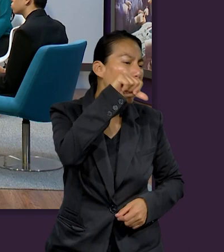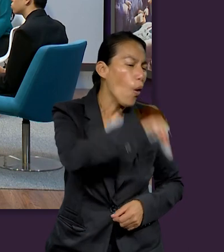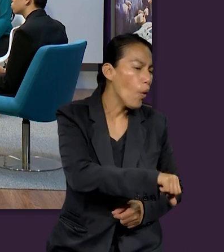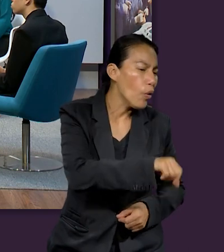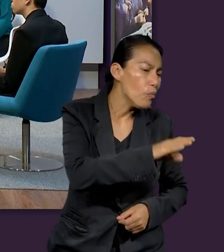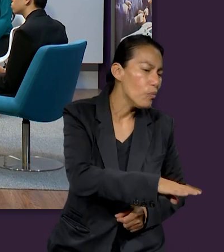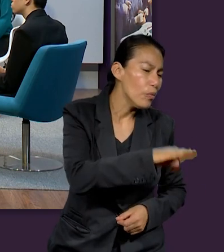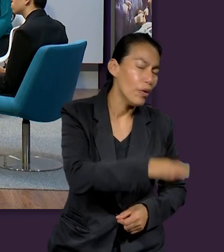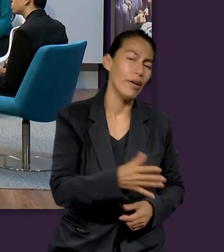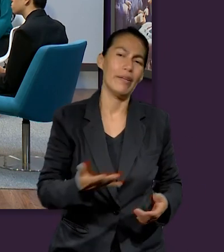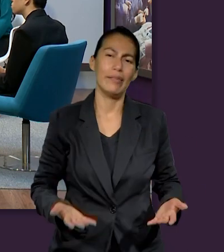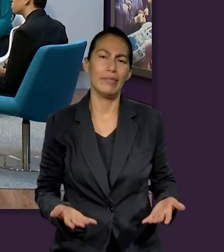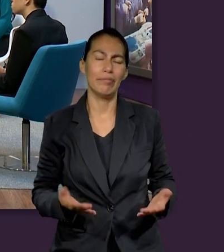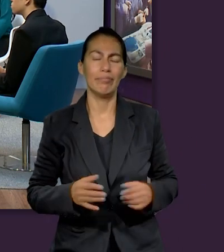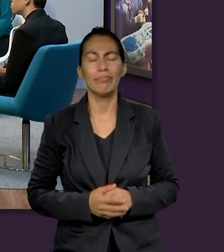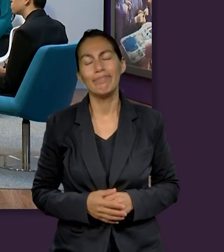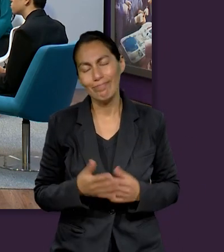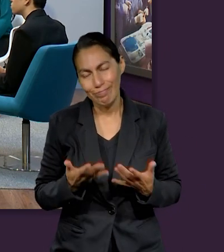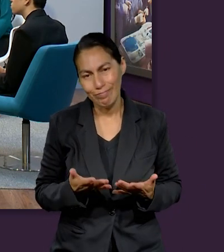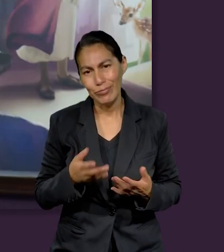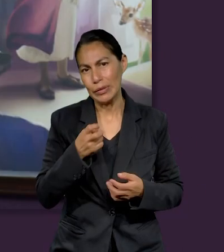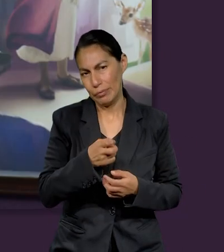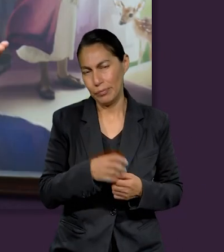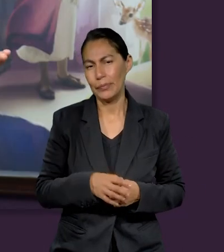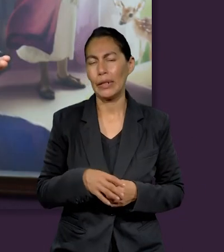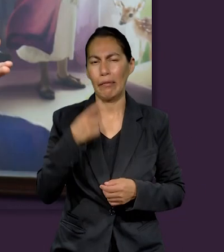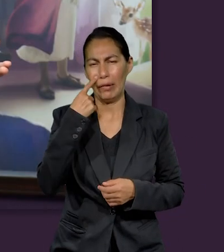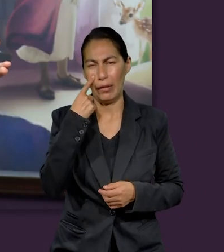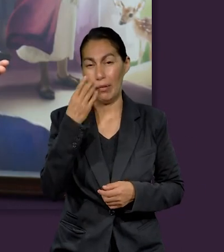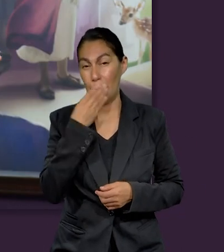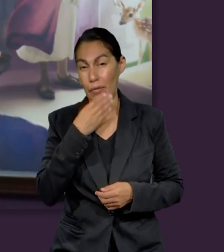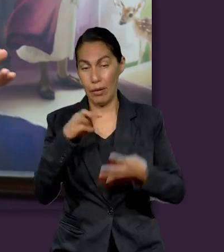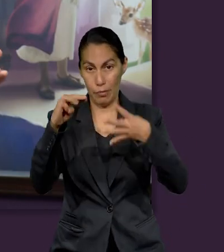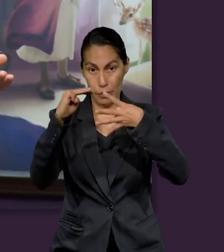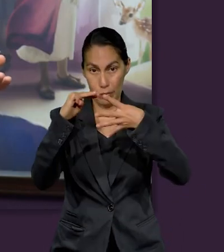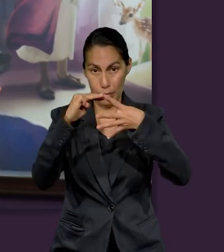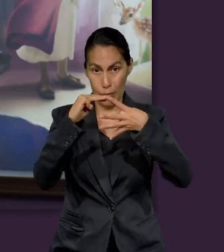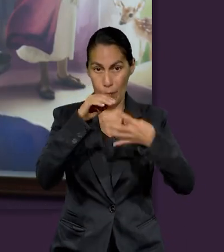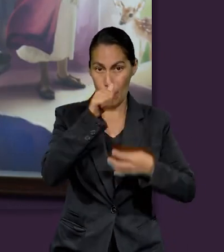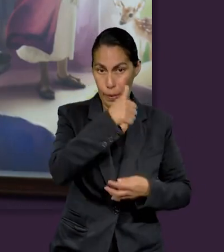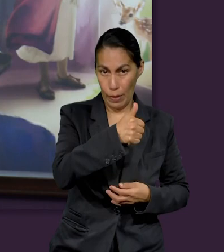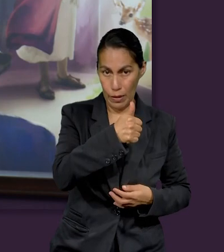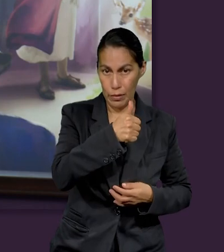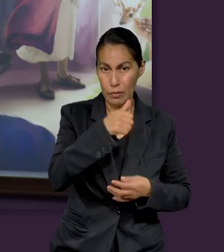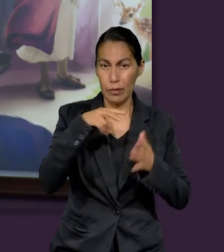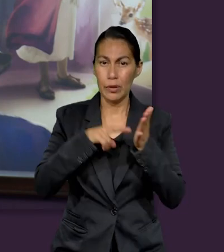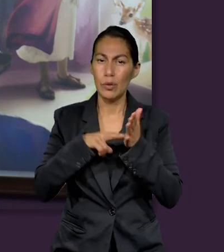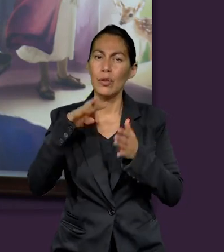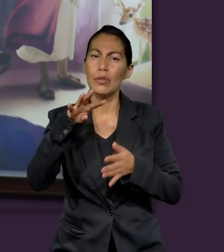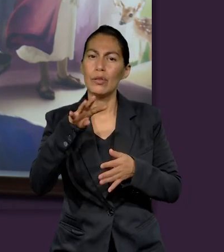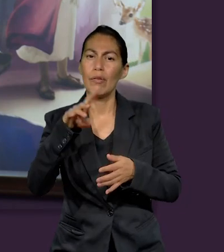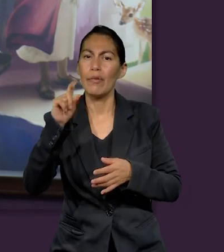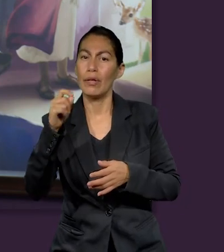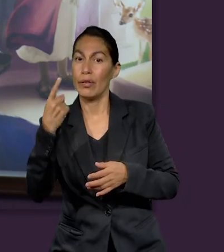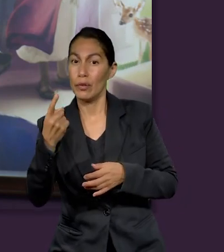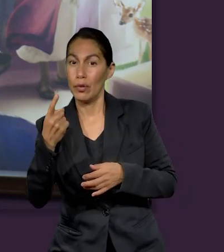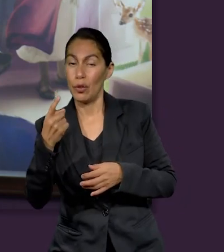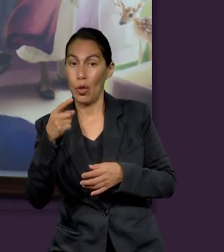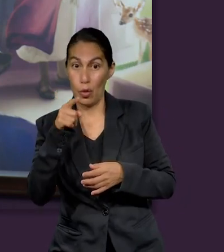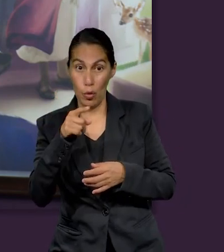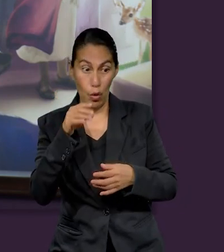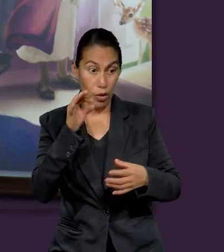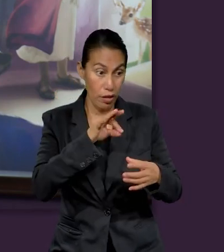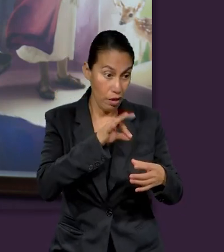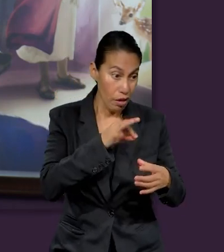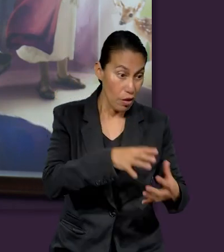Dios dijo Necio esta noche piden tu alma quién se quedará con eso y si sí es cierto porque si nos vamos a Mateo 6